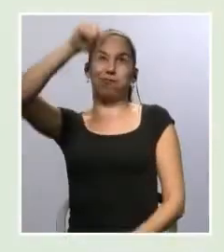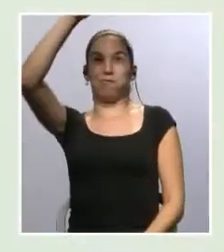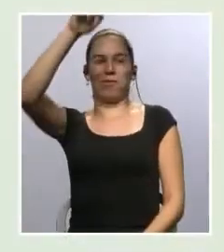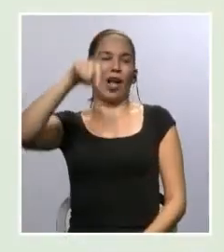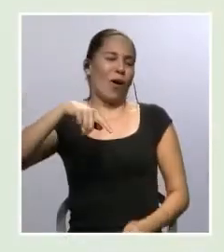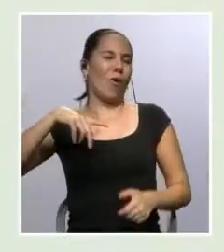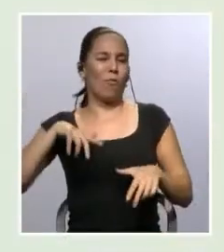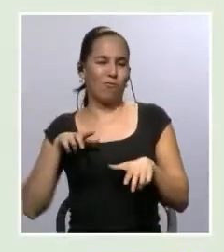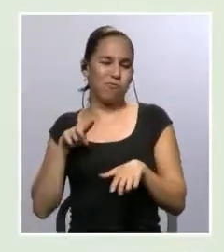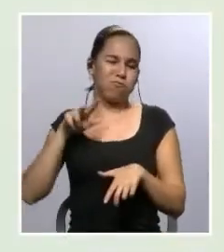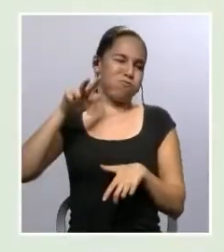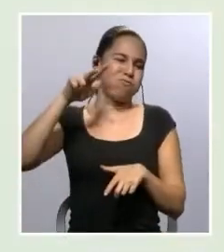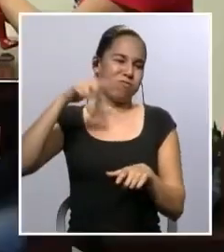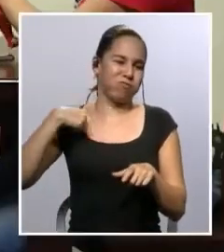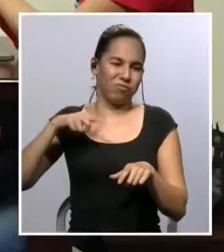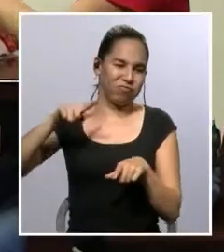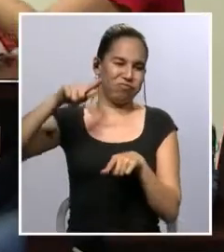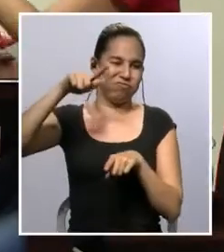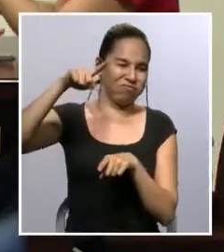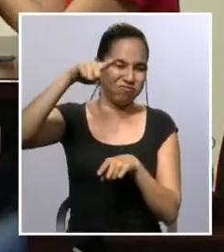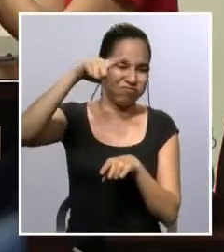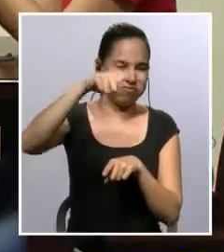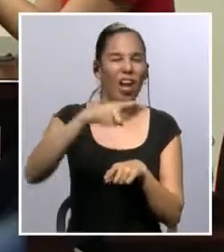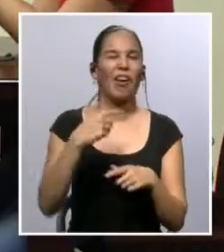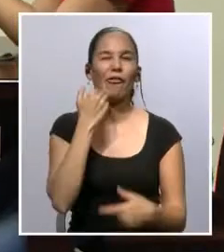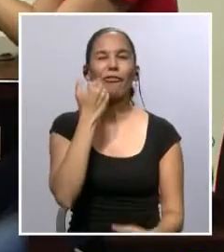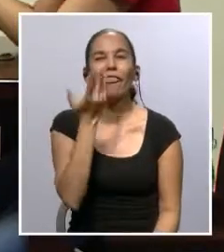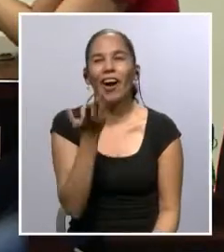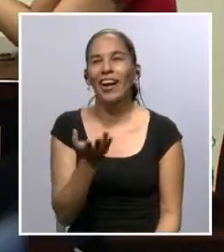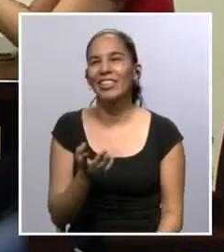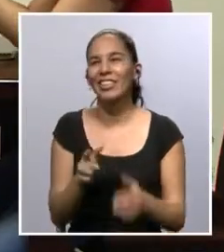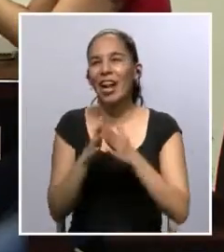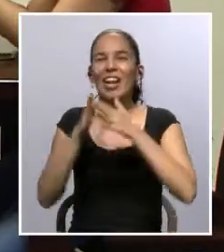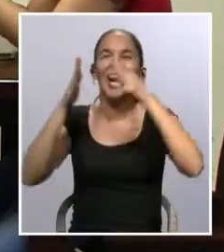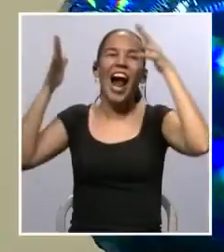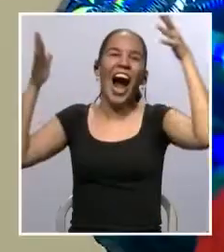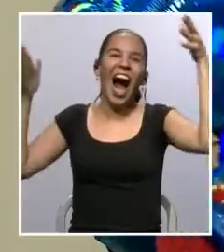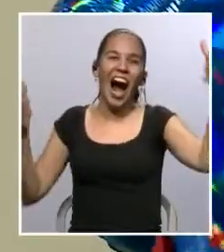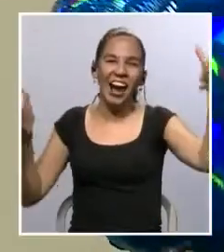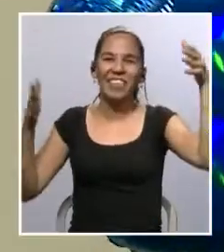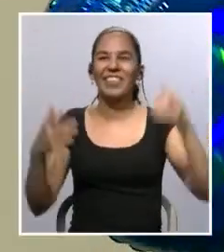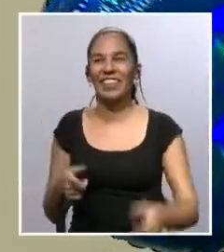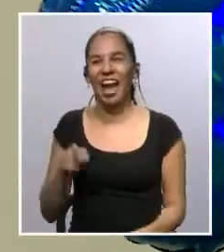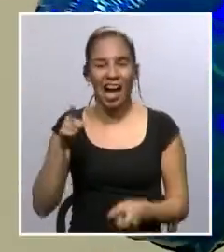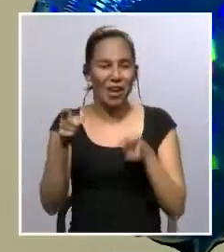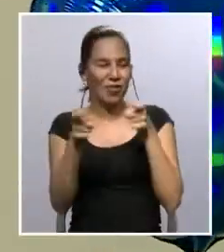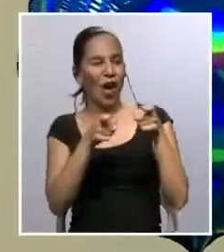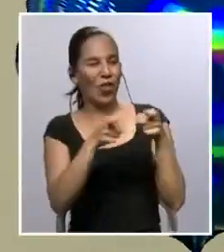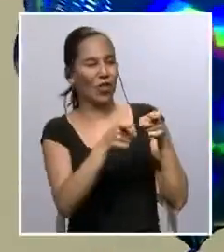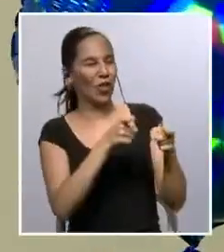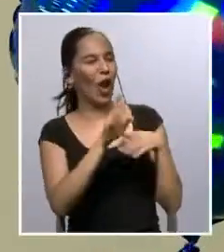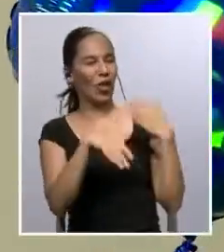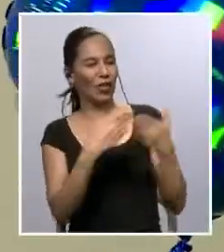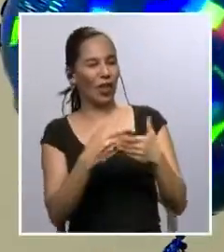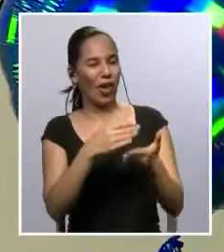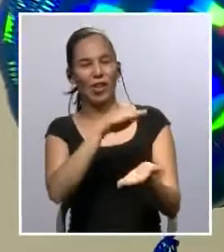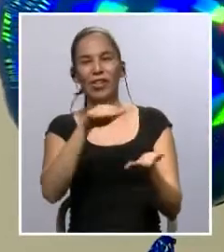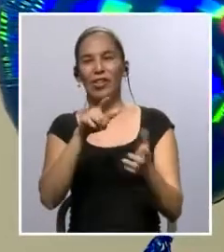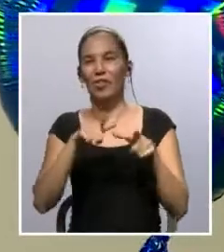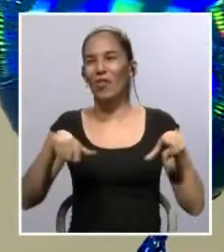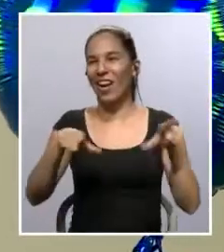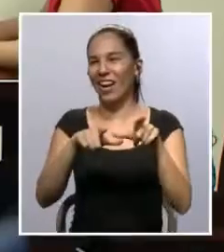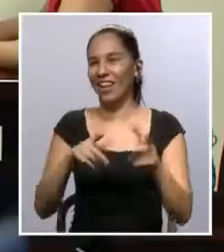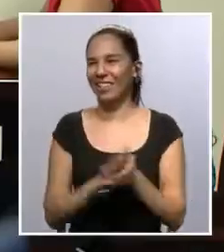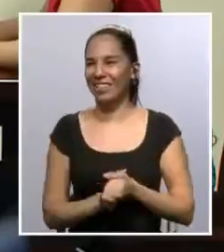De aquí a ella ya rescató a alguien. No arma, tiene que desplazarse edificio, tanto. Recompone toda una ciudad completa. Antes sí, de continuar, claro, yo